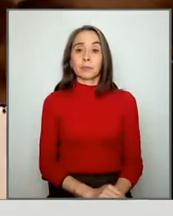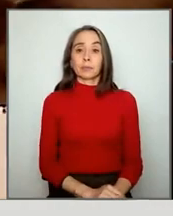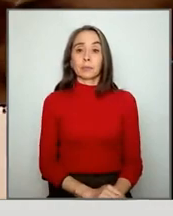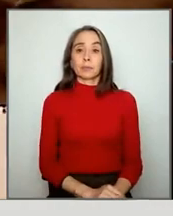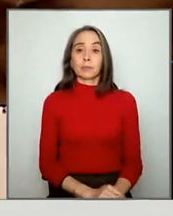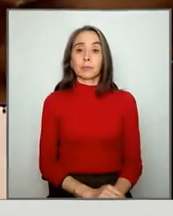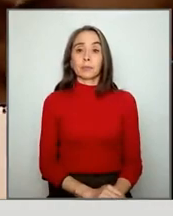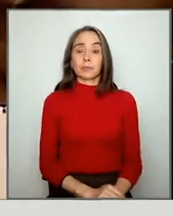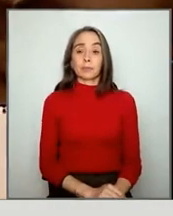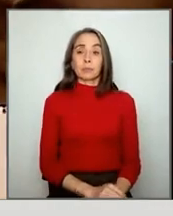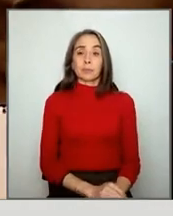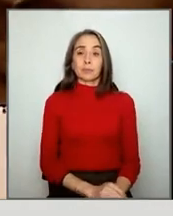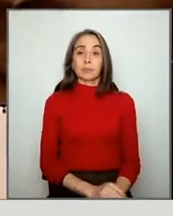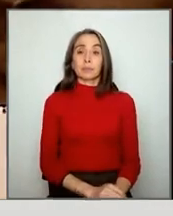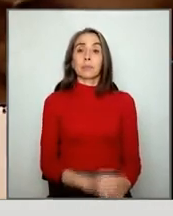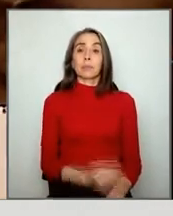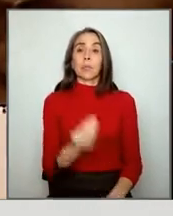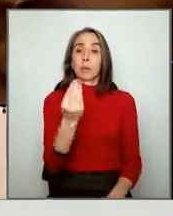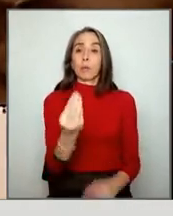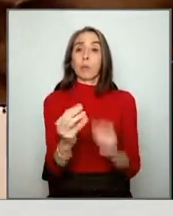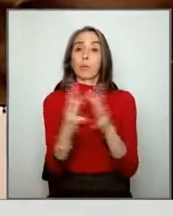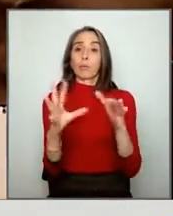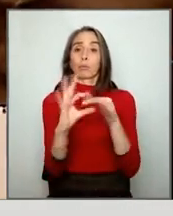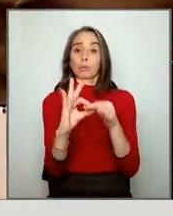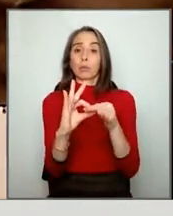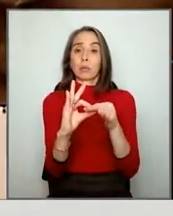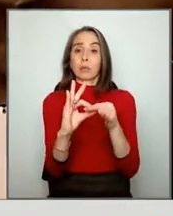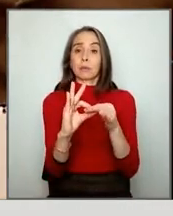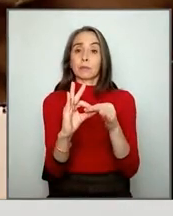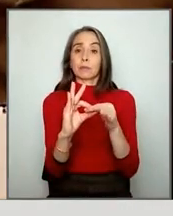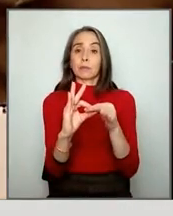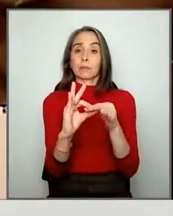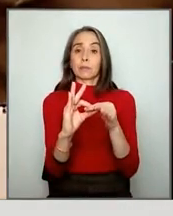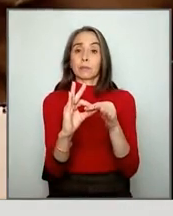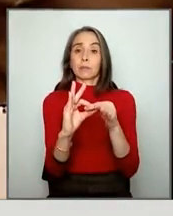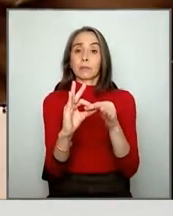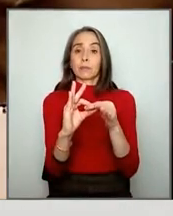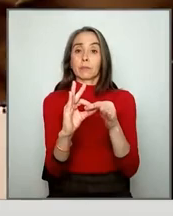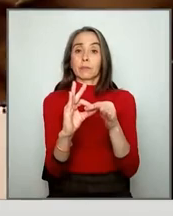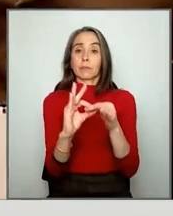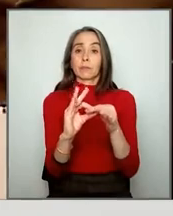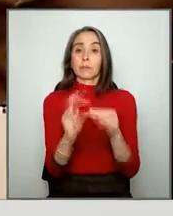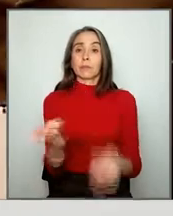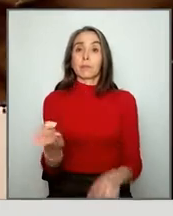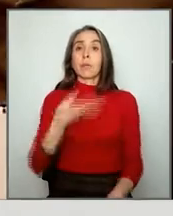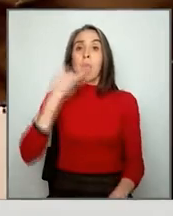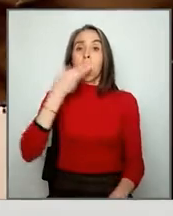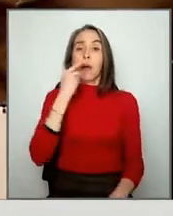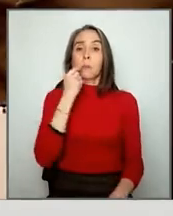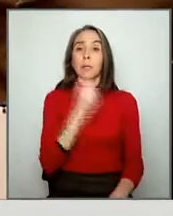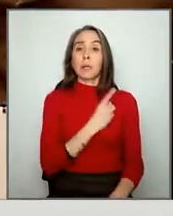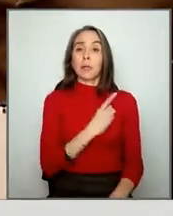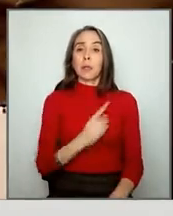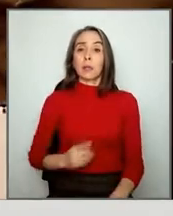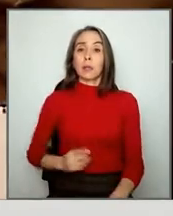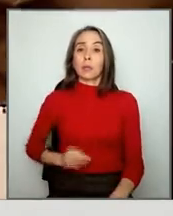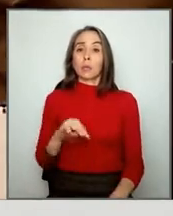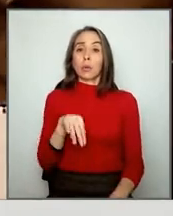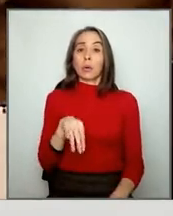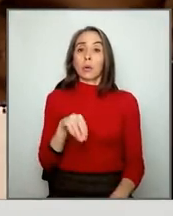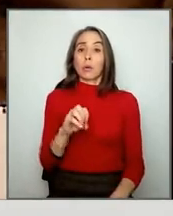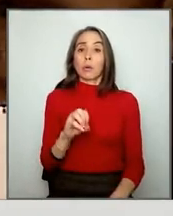muy bien muchas gracias a continuación Le ofrezco la palabra al diputado Benjamín Moreno